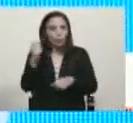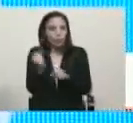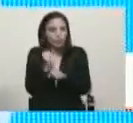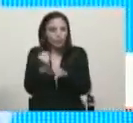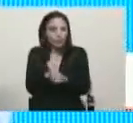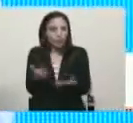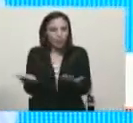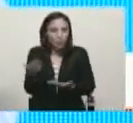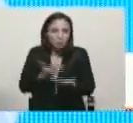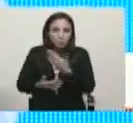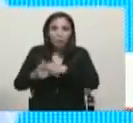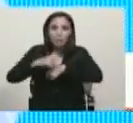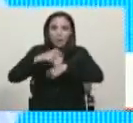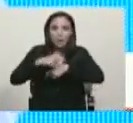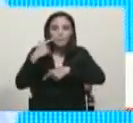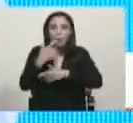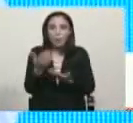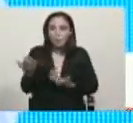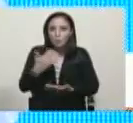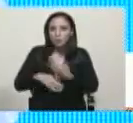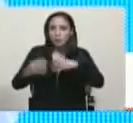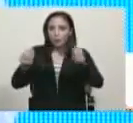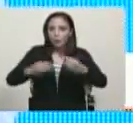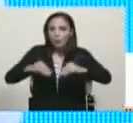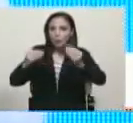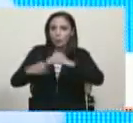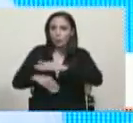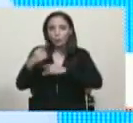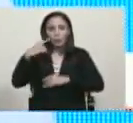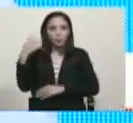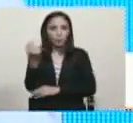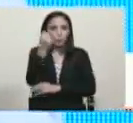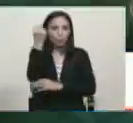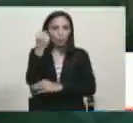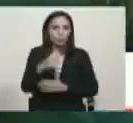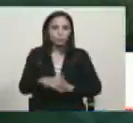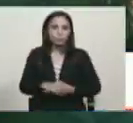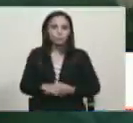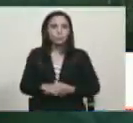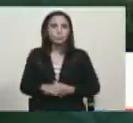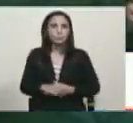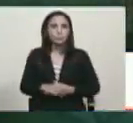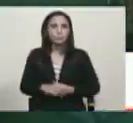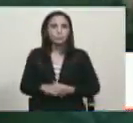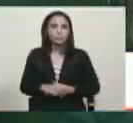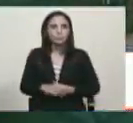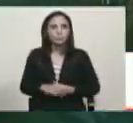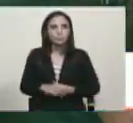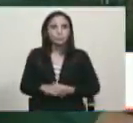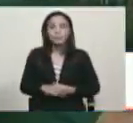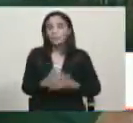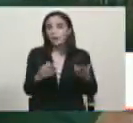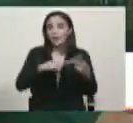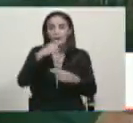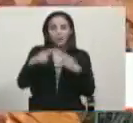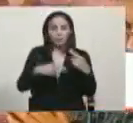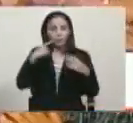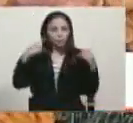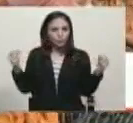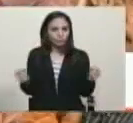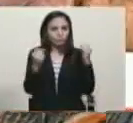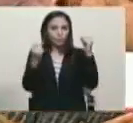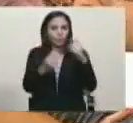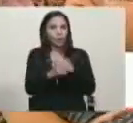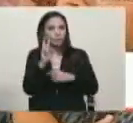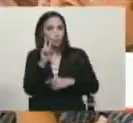trabajo, su tiempo para estos logros. La revolución sigue más viva que nunca cuando uno